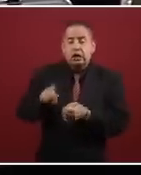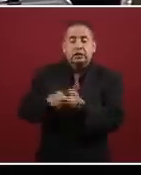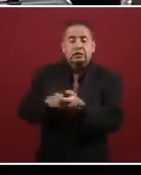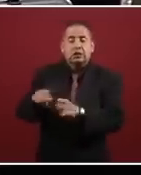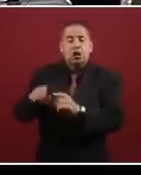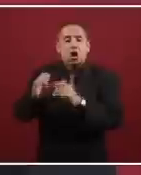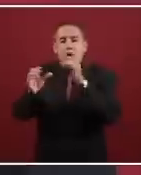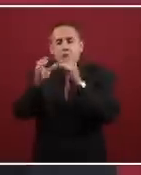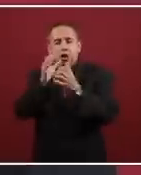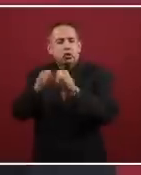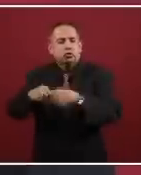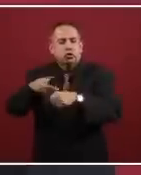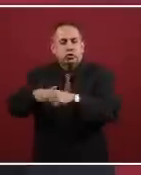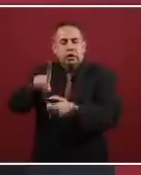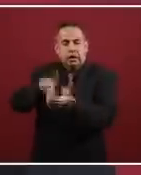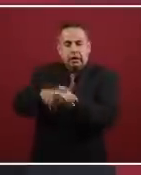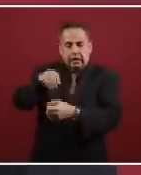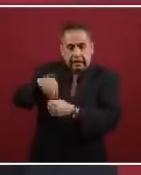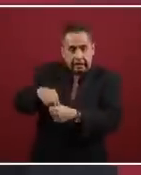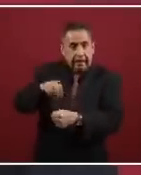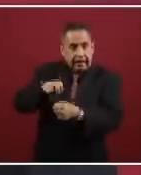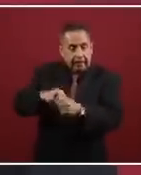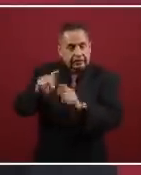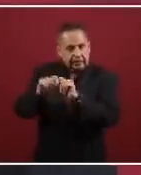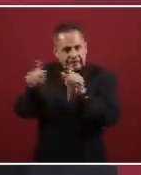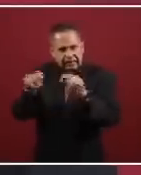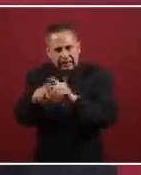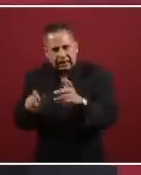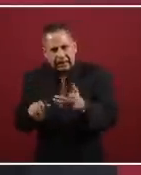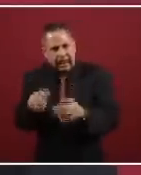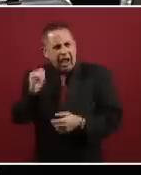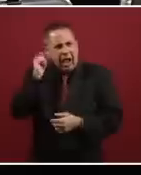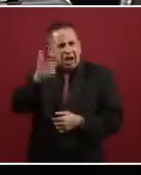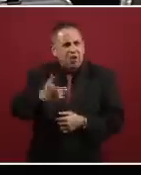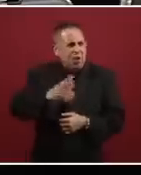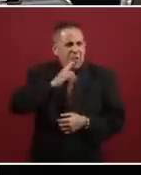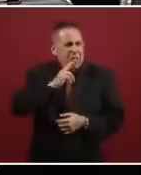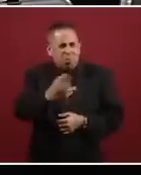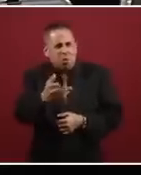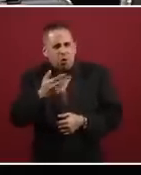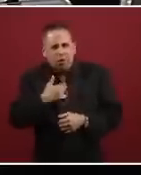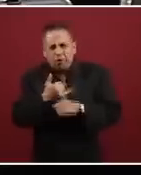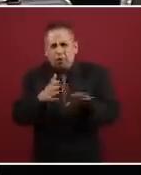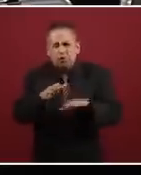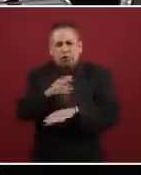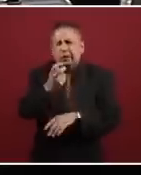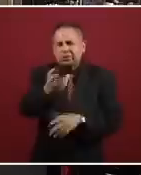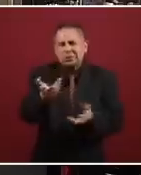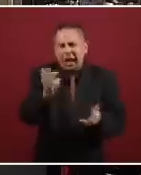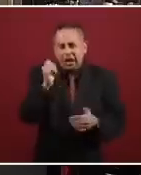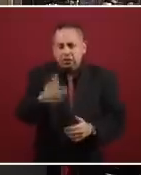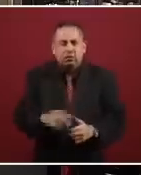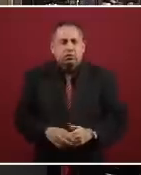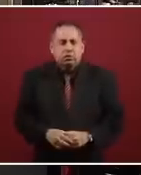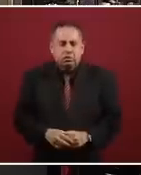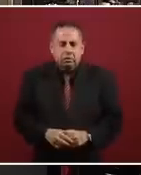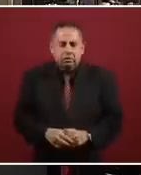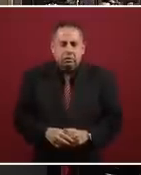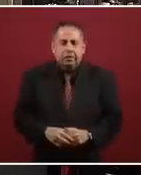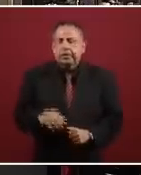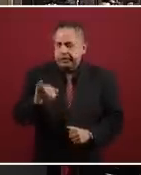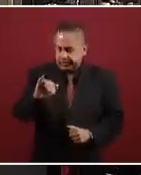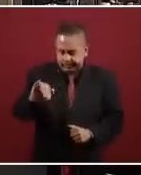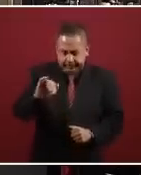comunicación social en ese estado. ¿Tiene usted algún reporte o informe al respecto? Sí,